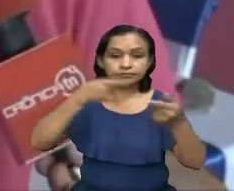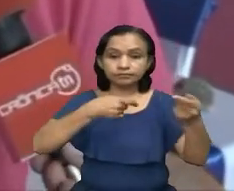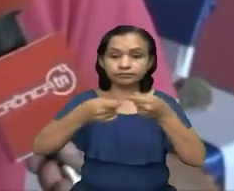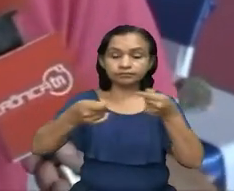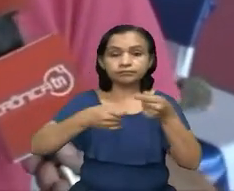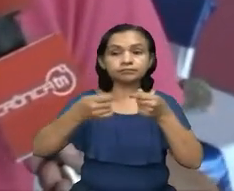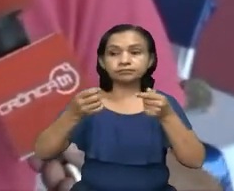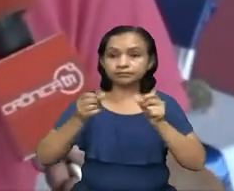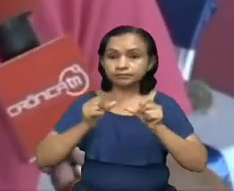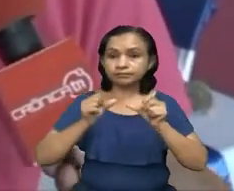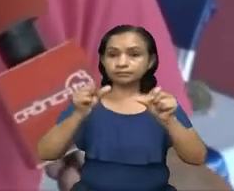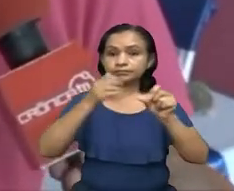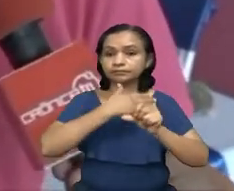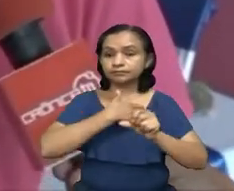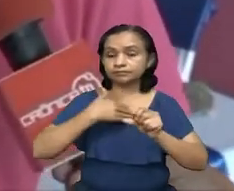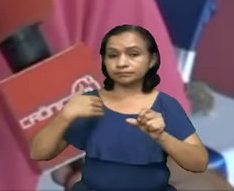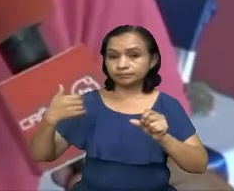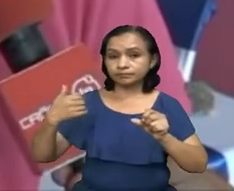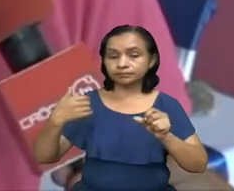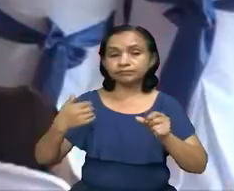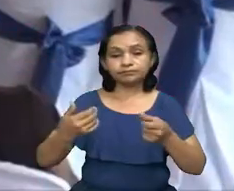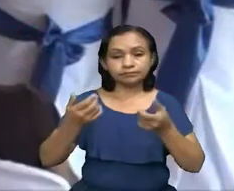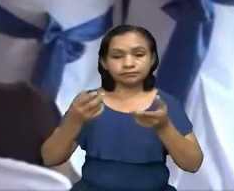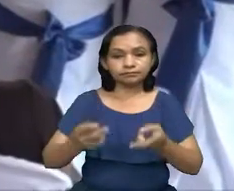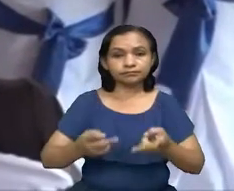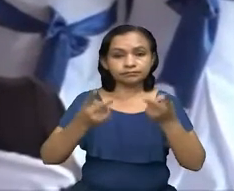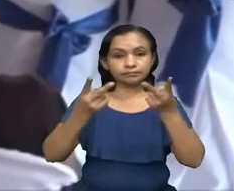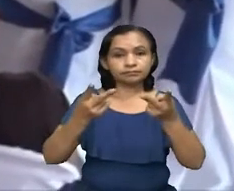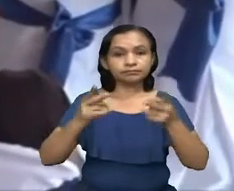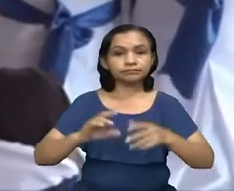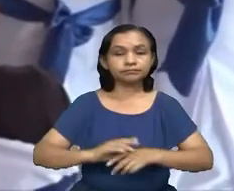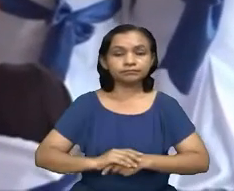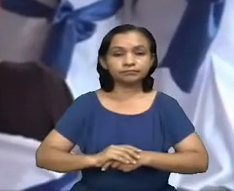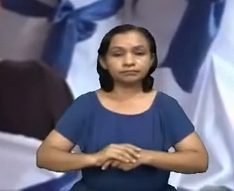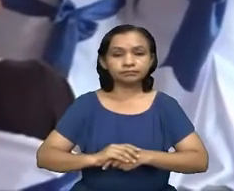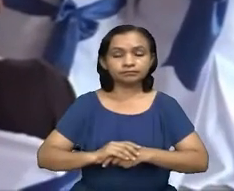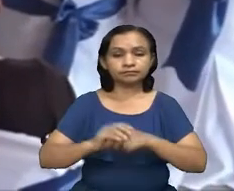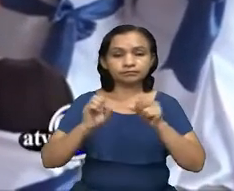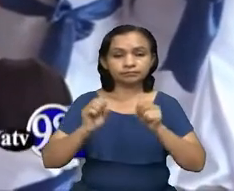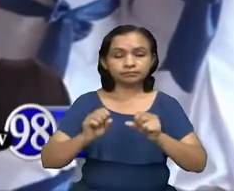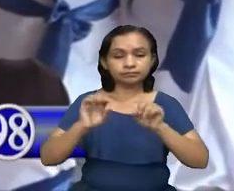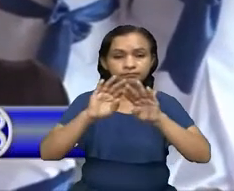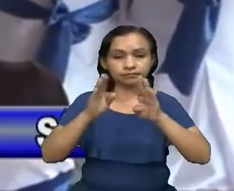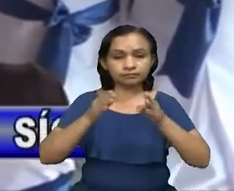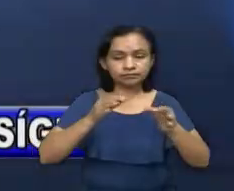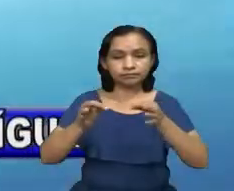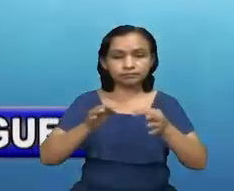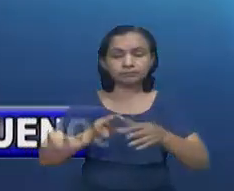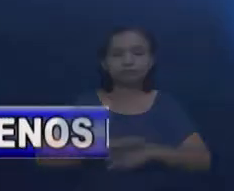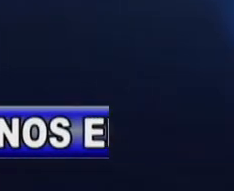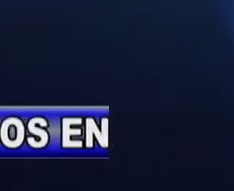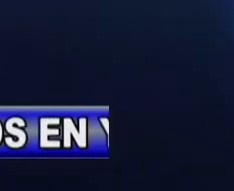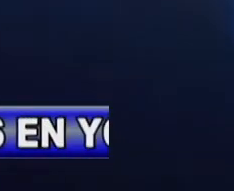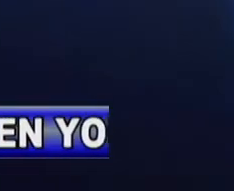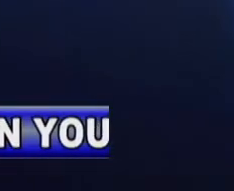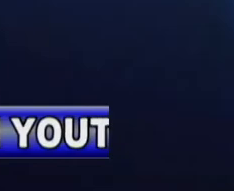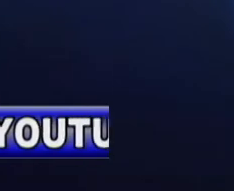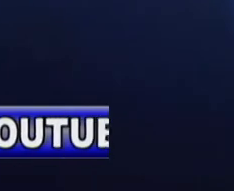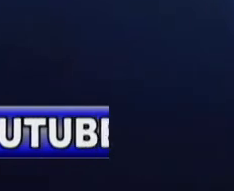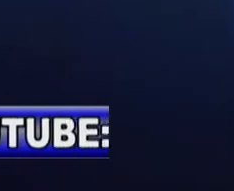que le echen a andar y mejoren sus ingresos. Les informó Ángel Hurtado.